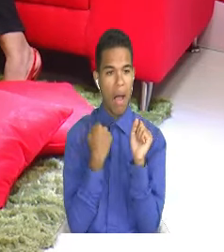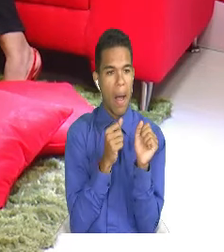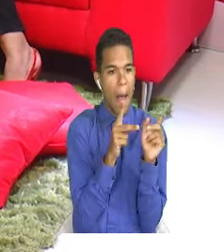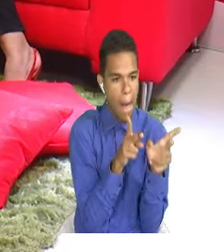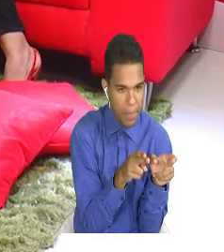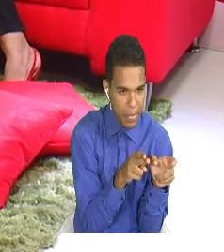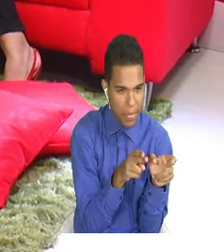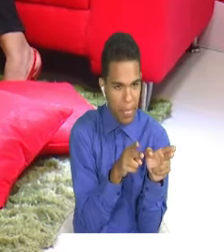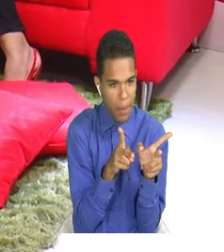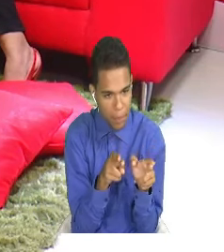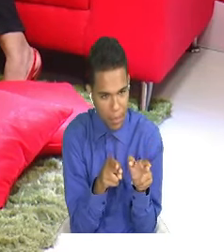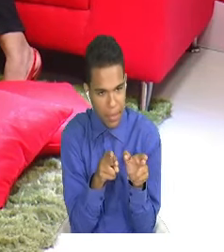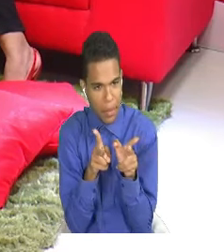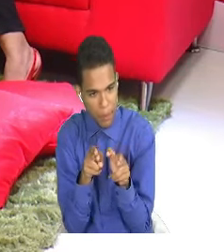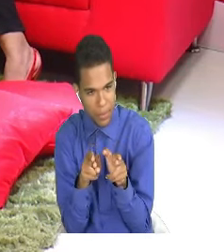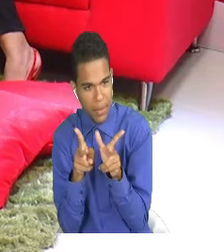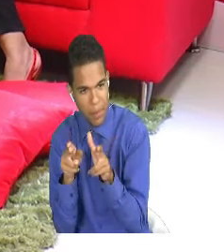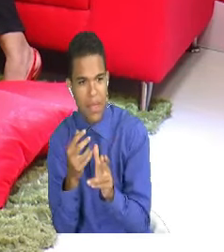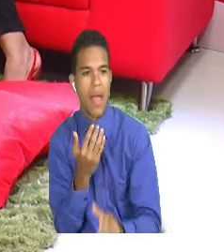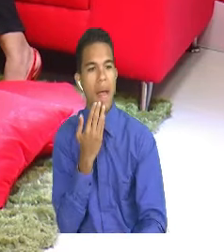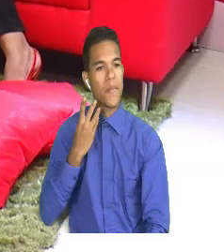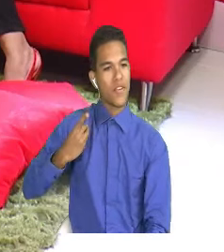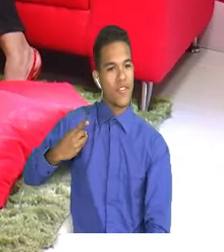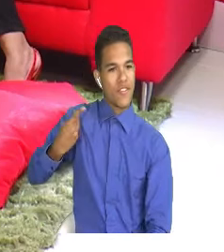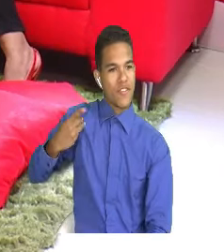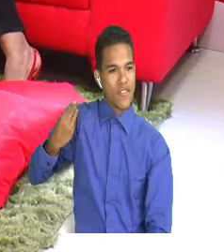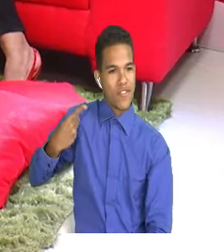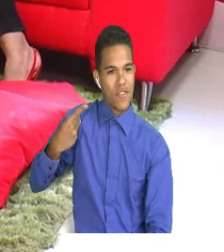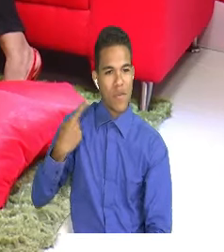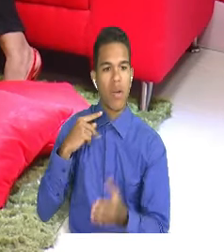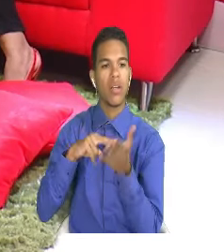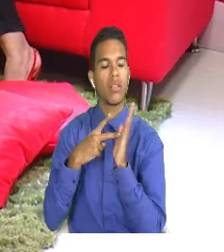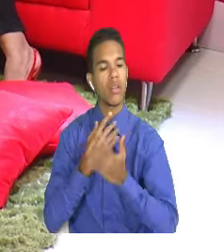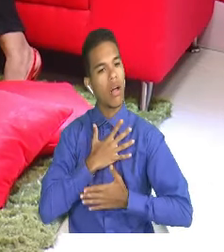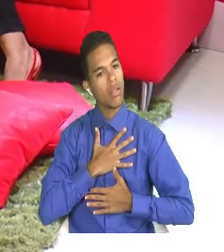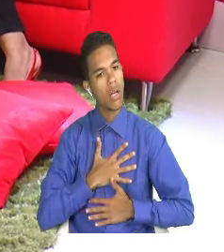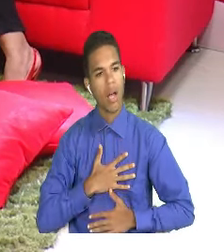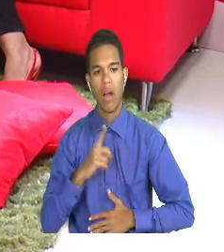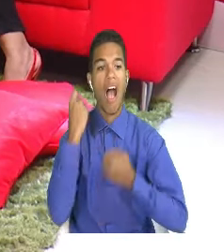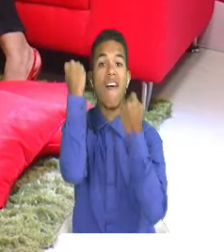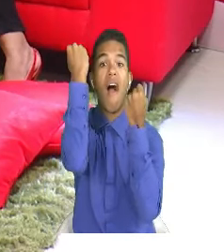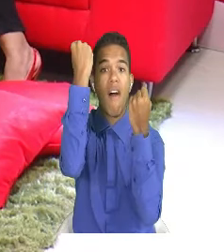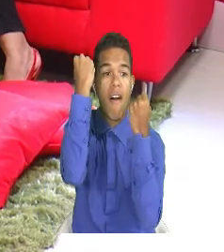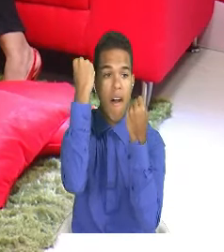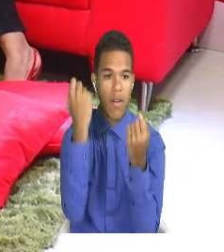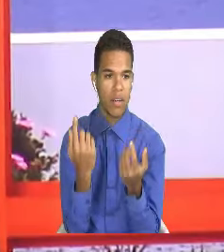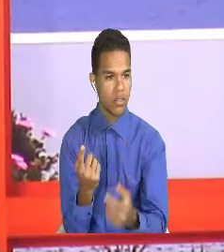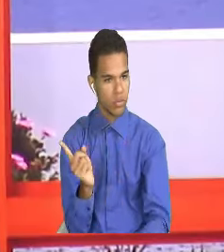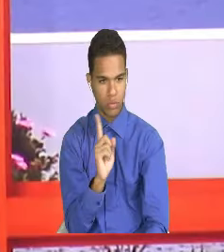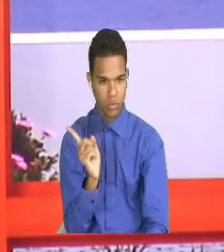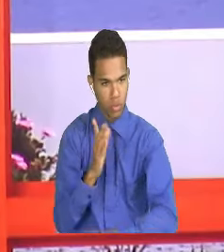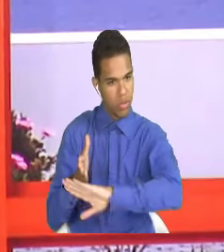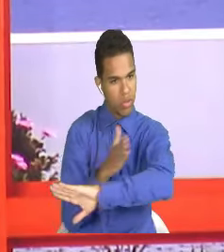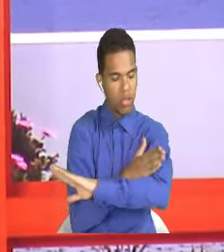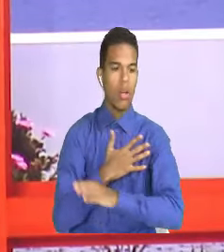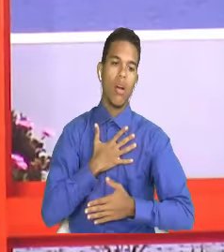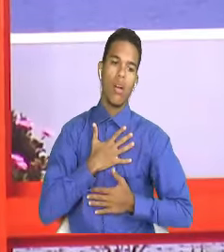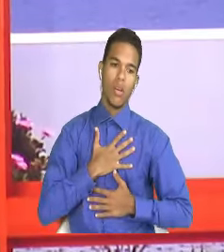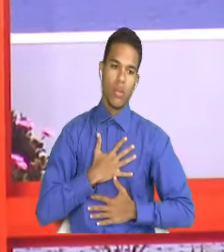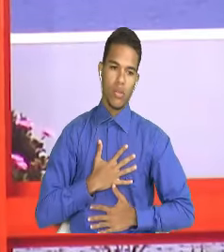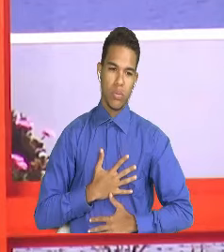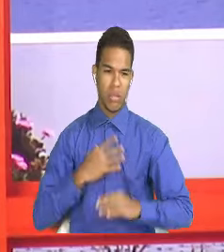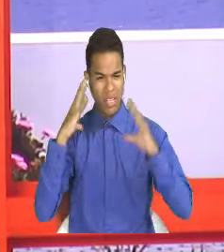el desayunar, por ejemplo, no lo vamos a tal vez hacerlo adecuadamente, entonces no nos vamos a sentir como bien porque vamos a estar en ese constante